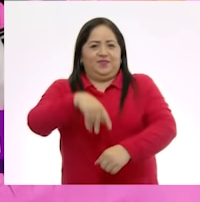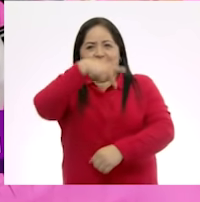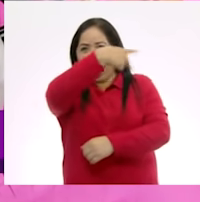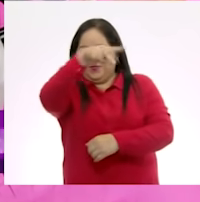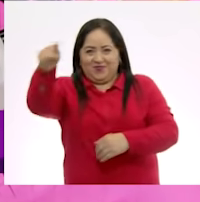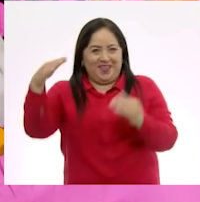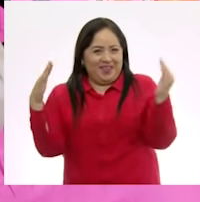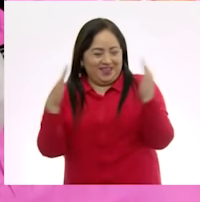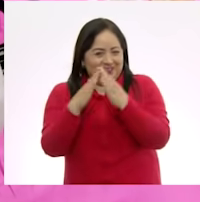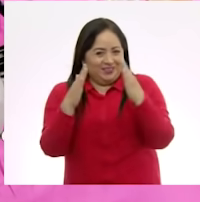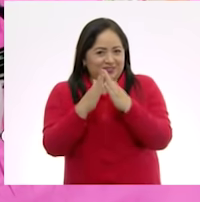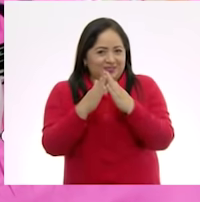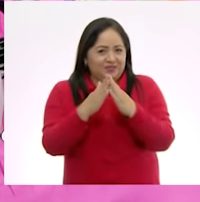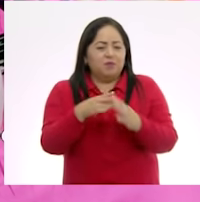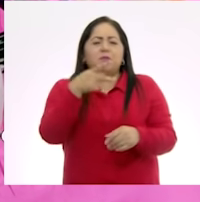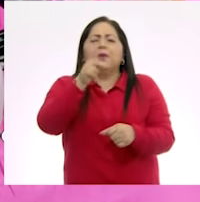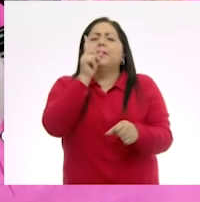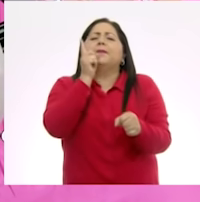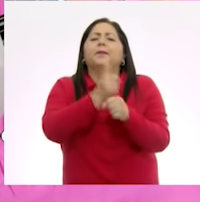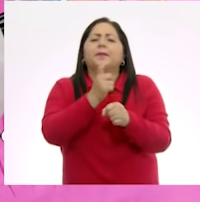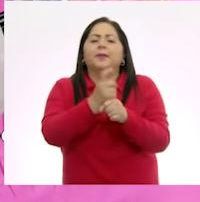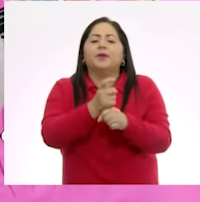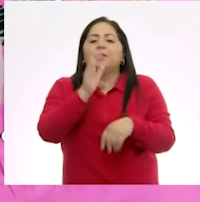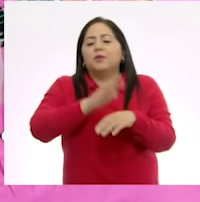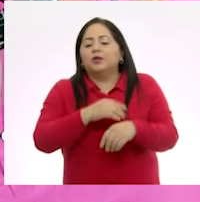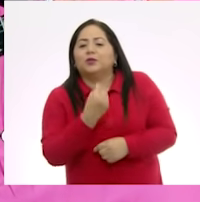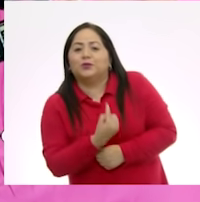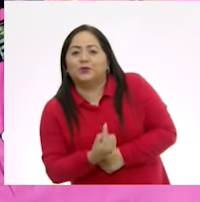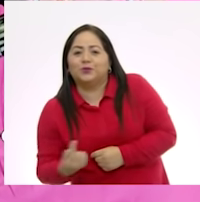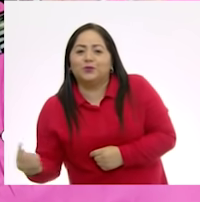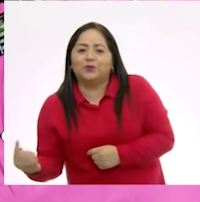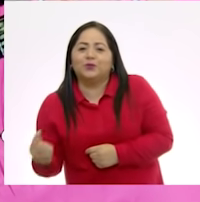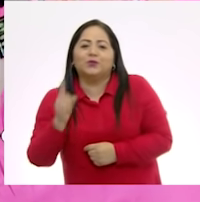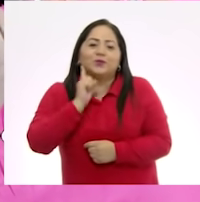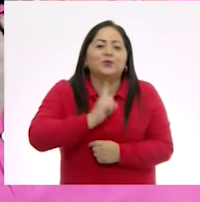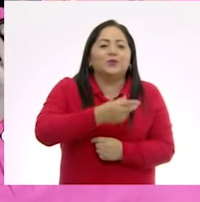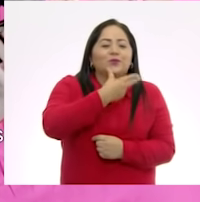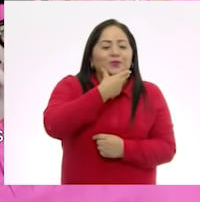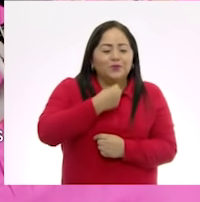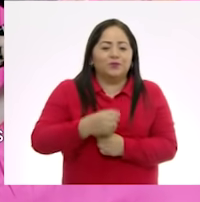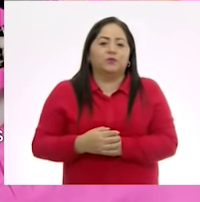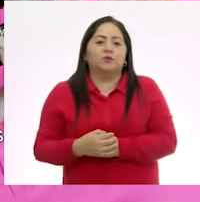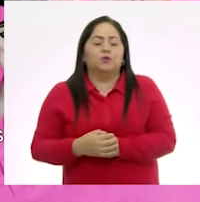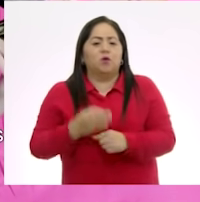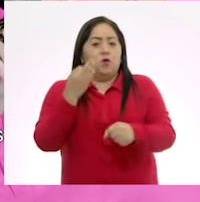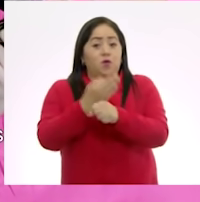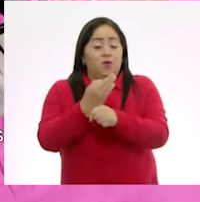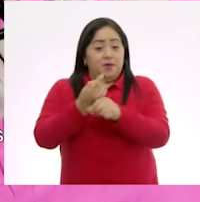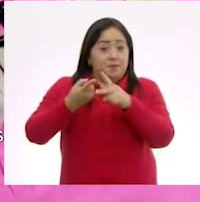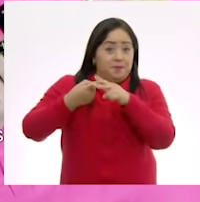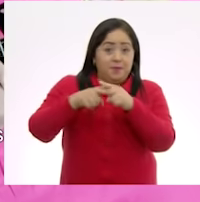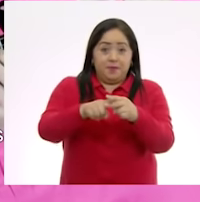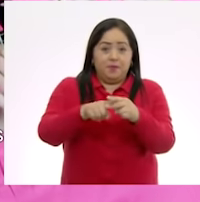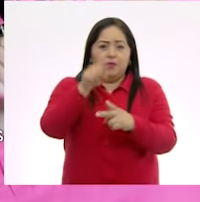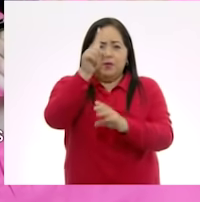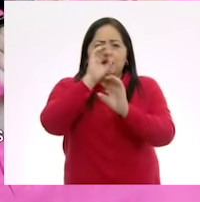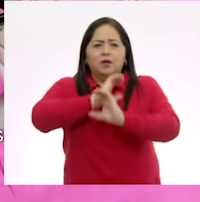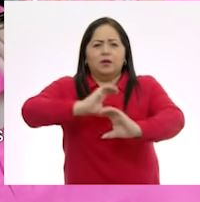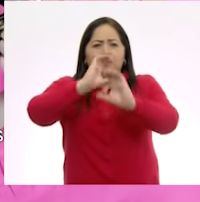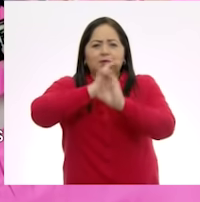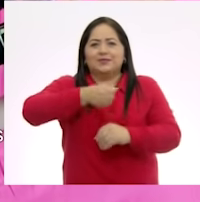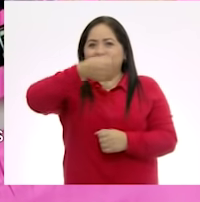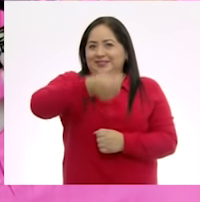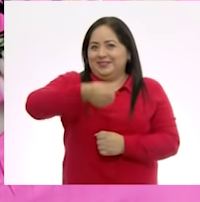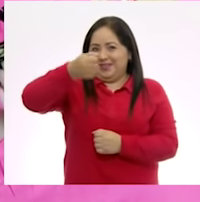su casa, particularmente con los más pequeños y pequeñas. Vamos a empezar con una canción de